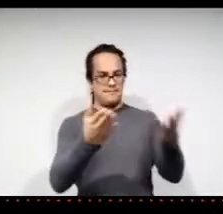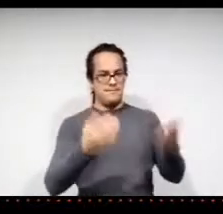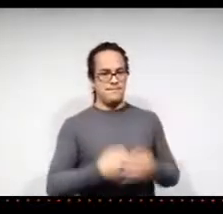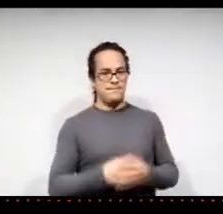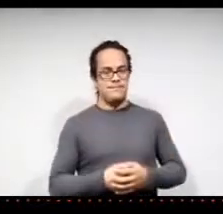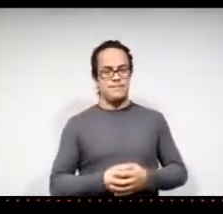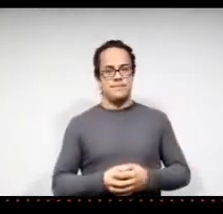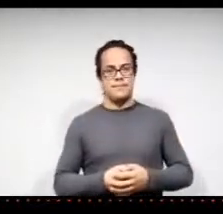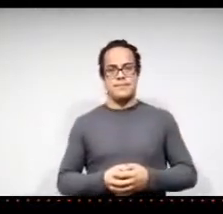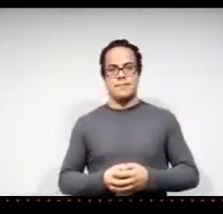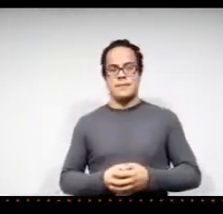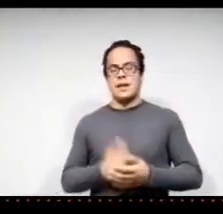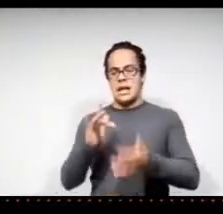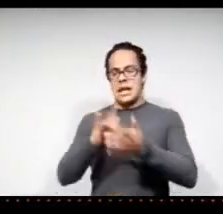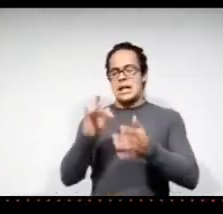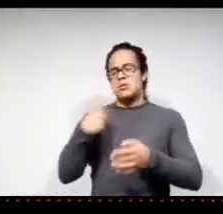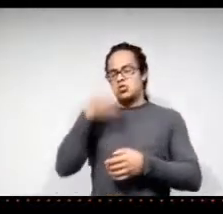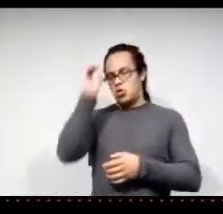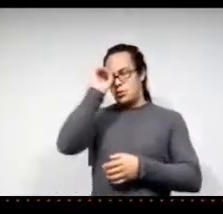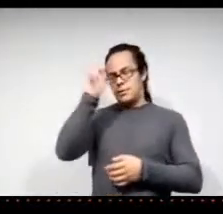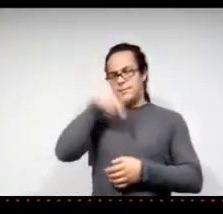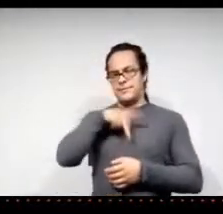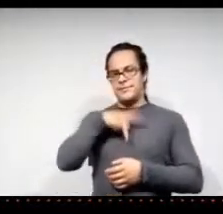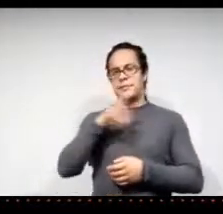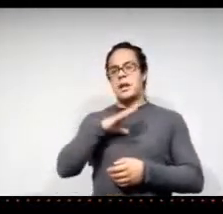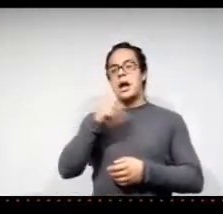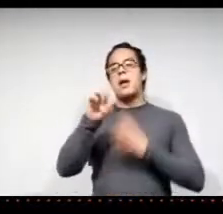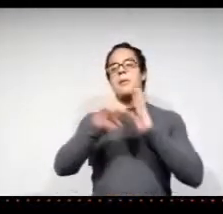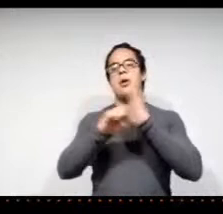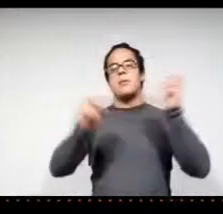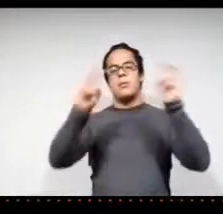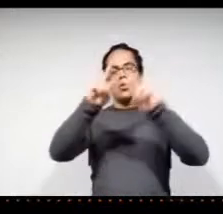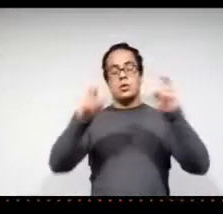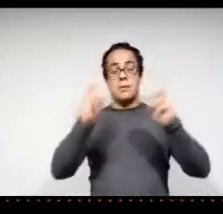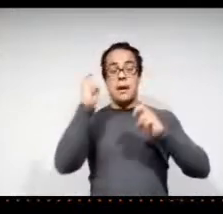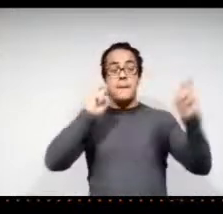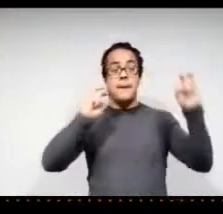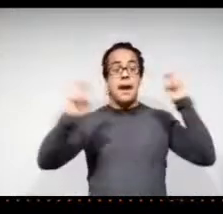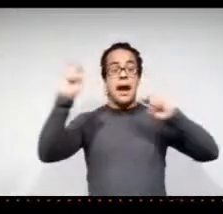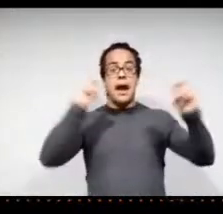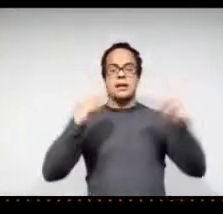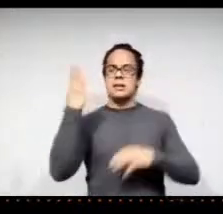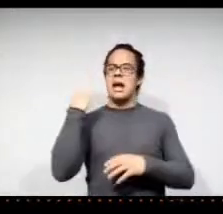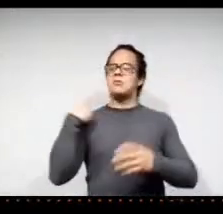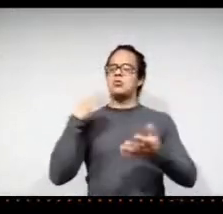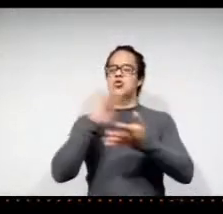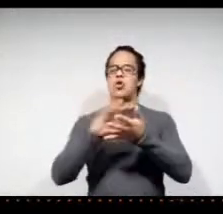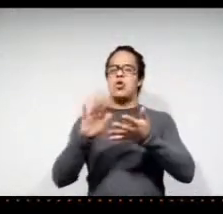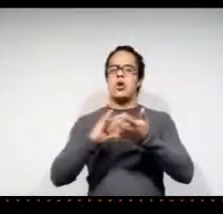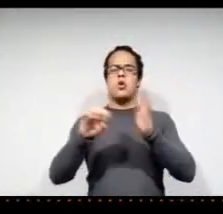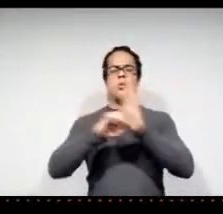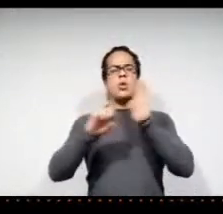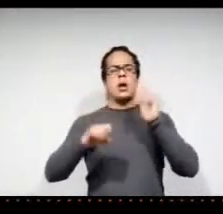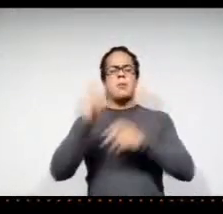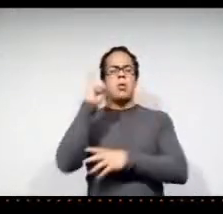Gracias. No, yo iba a comentar algo que tiene que ver con los viajes. Leí un artículo que todos los viajes de investigadores